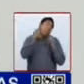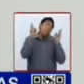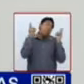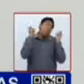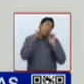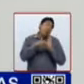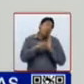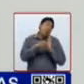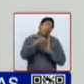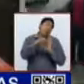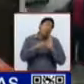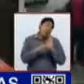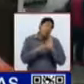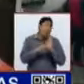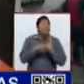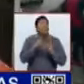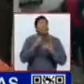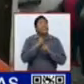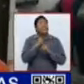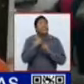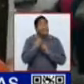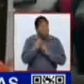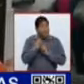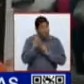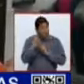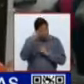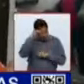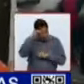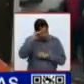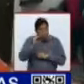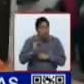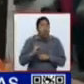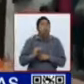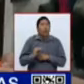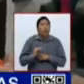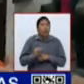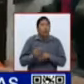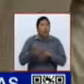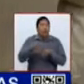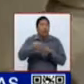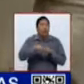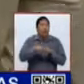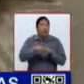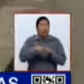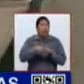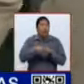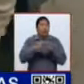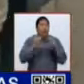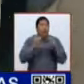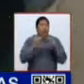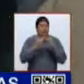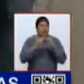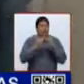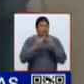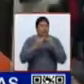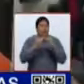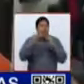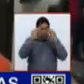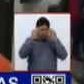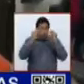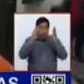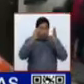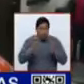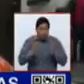de nota. La situación de que un menor esté en el domicilio de un profesor en un horario que